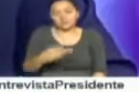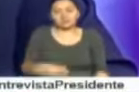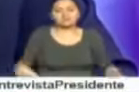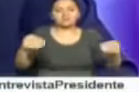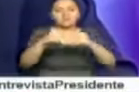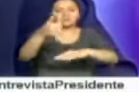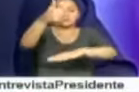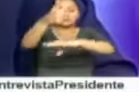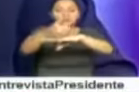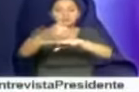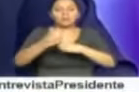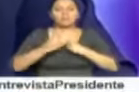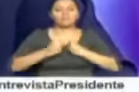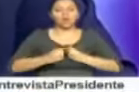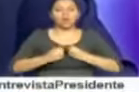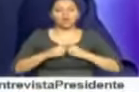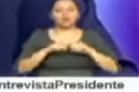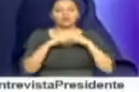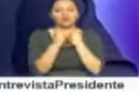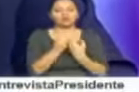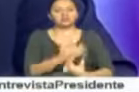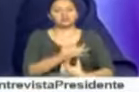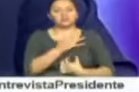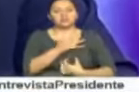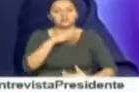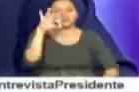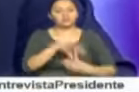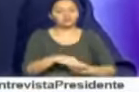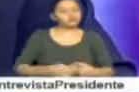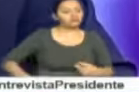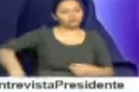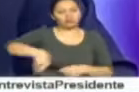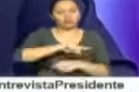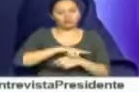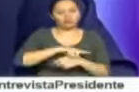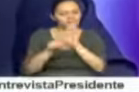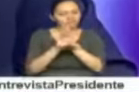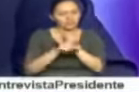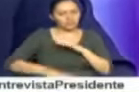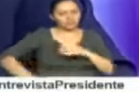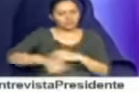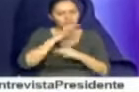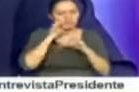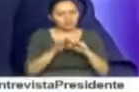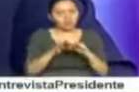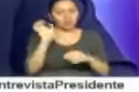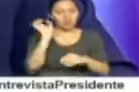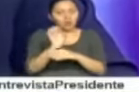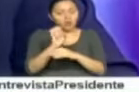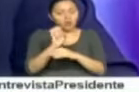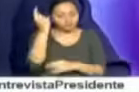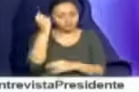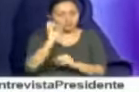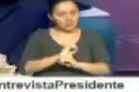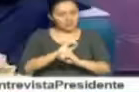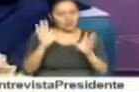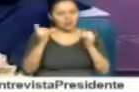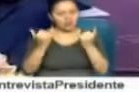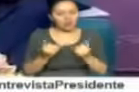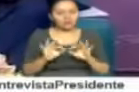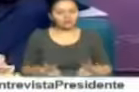prevalecer el poder civil legítimamente electo en las urnas, con legitimidad democrática. Y la patria va a entender que estamos en un momento